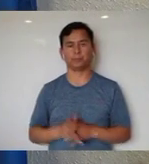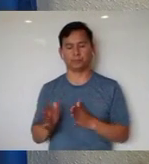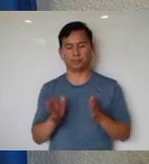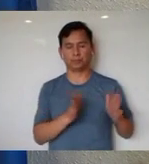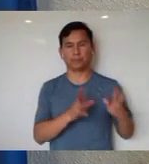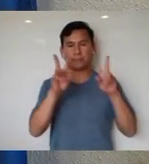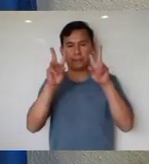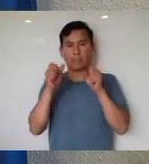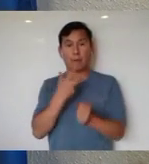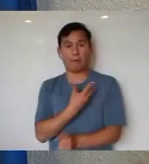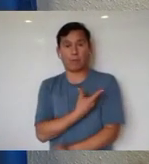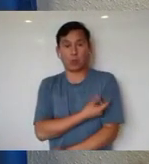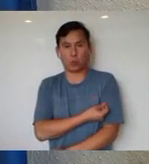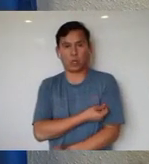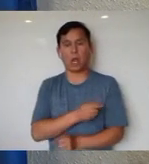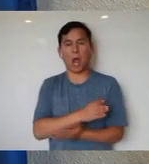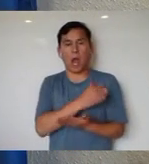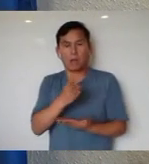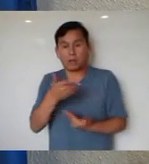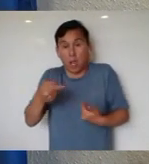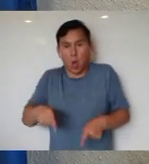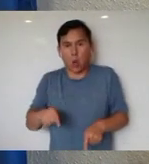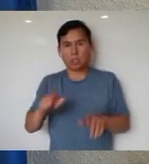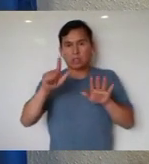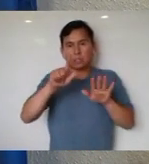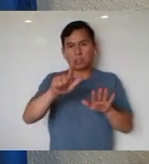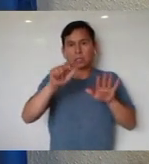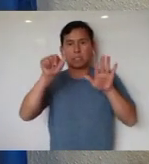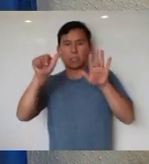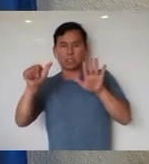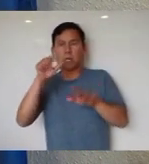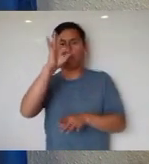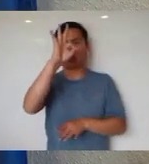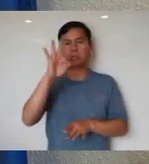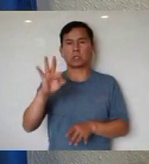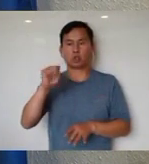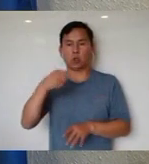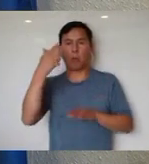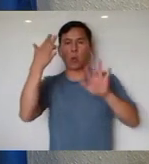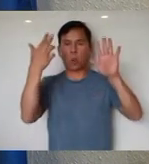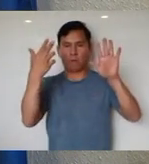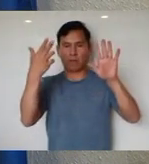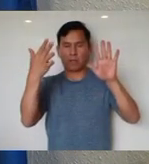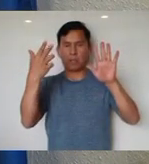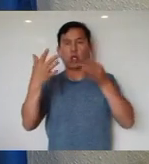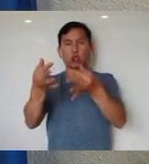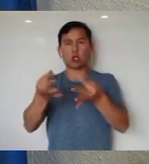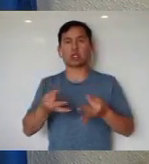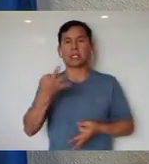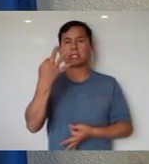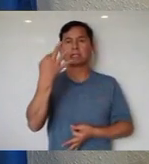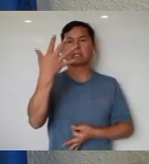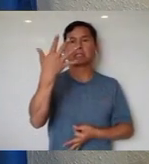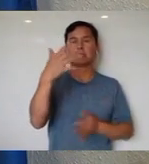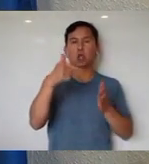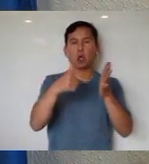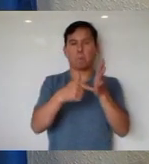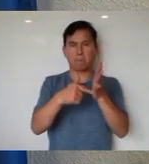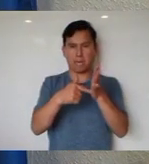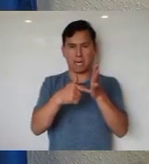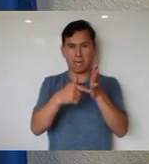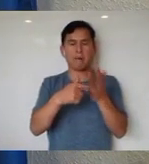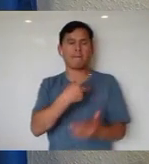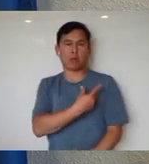Respecto de la vacunación, al día de hoy llevamos un 76,9% con un total de